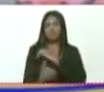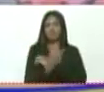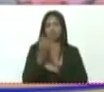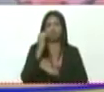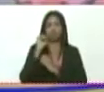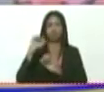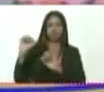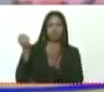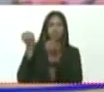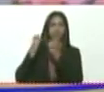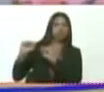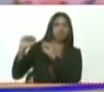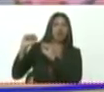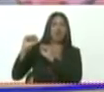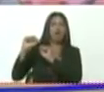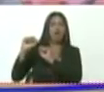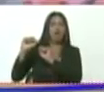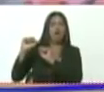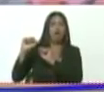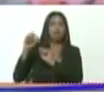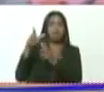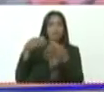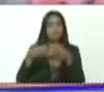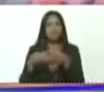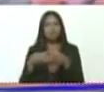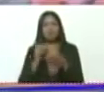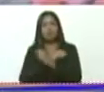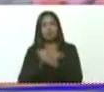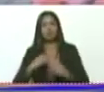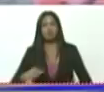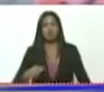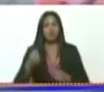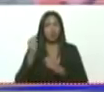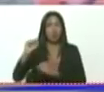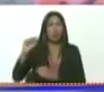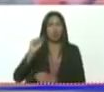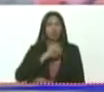Repudiado en la Fuerza Armada Nacional Bolivariana. Rechazado por cobarde.